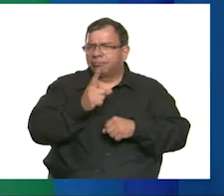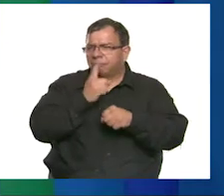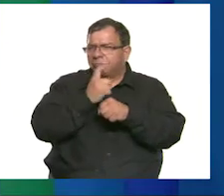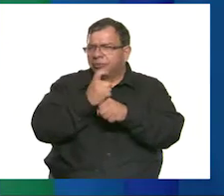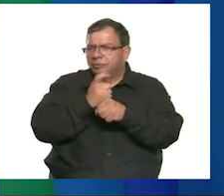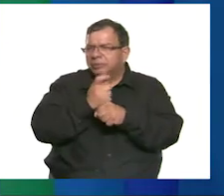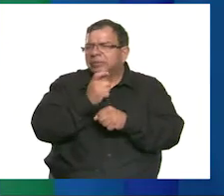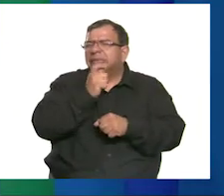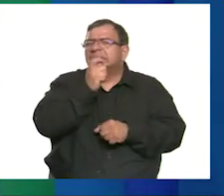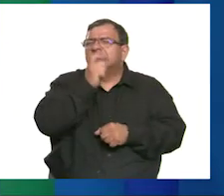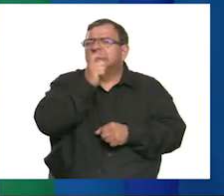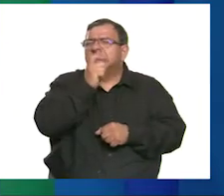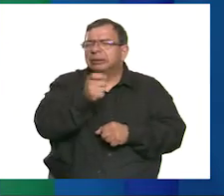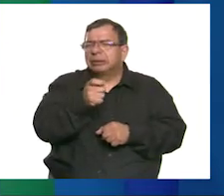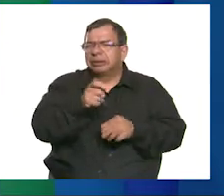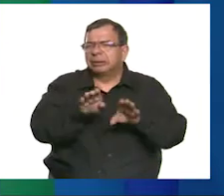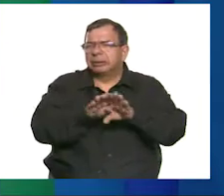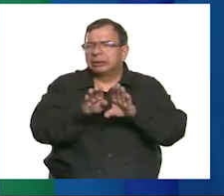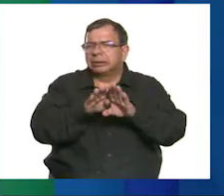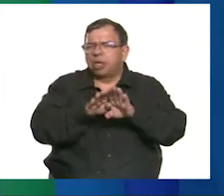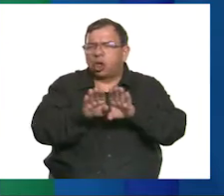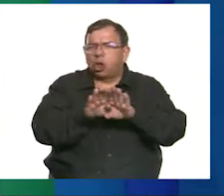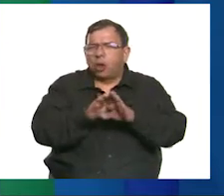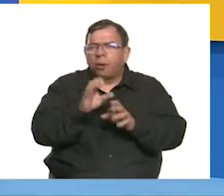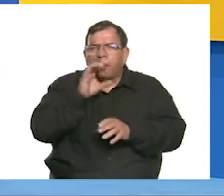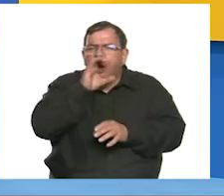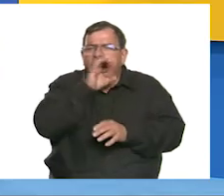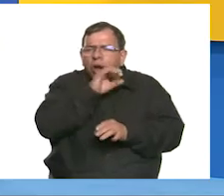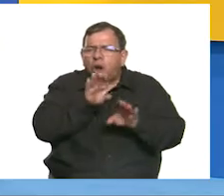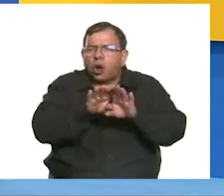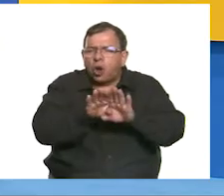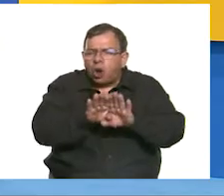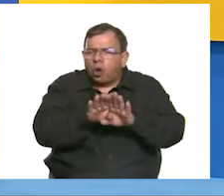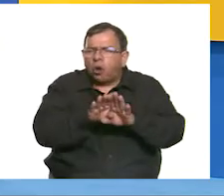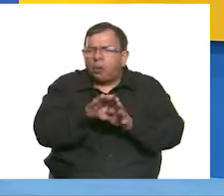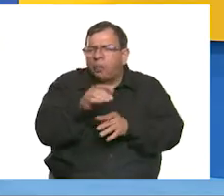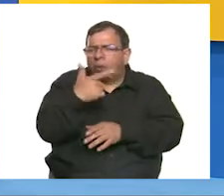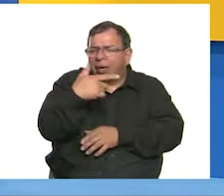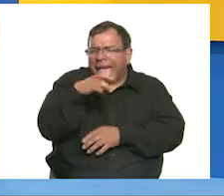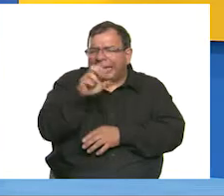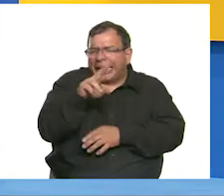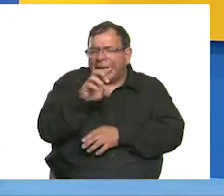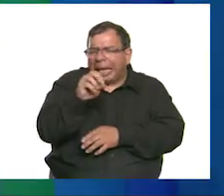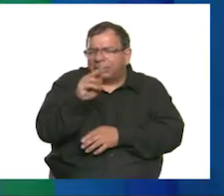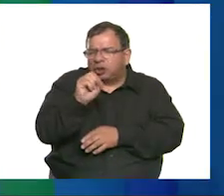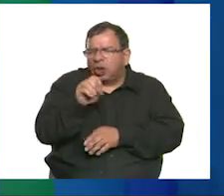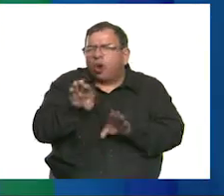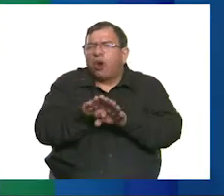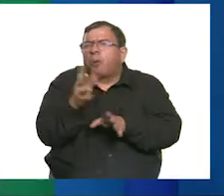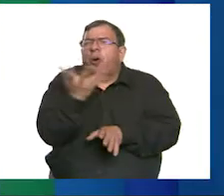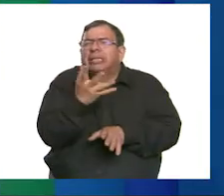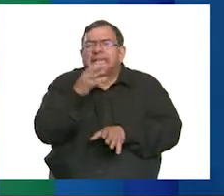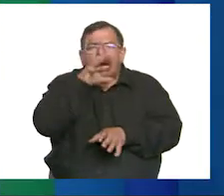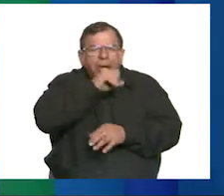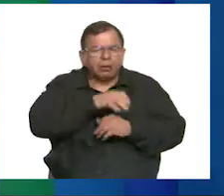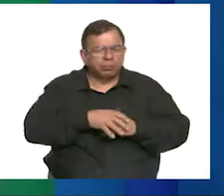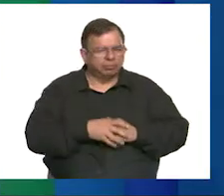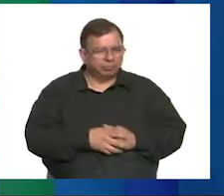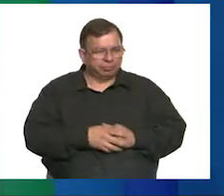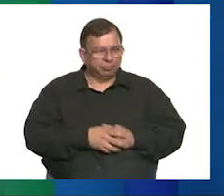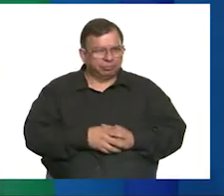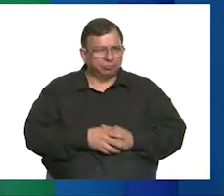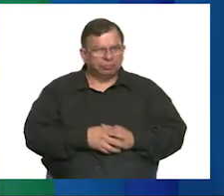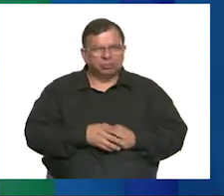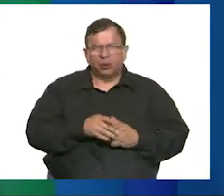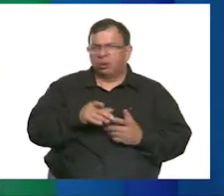en qué consiste la generación de calor. ¿Generación de calor? ¿Nunca te has puesto a